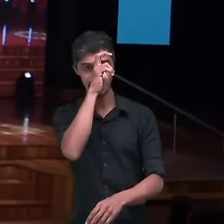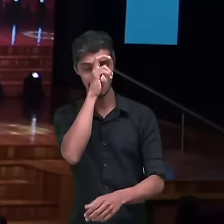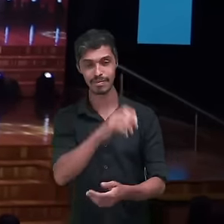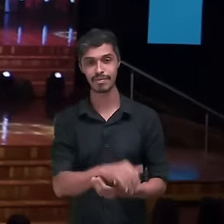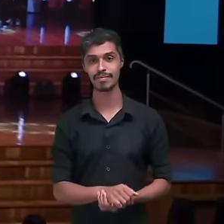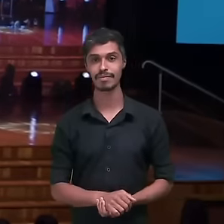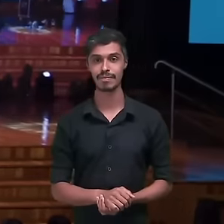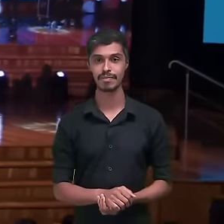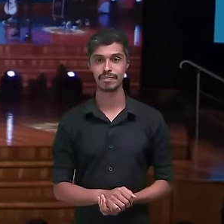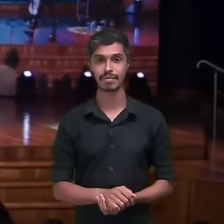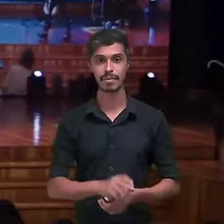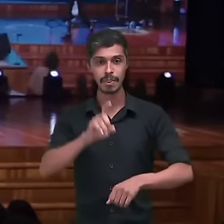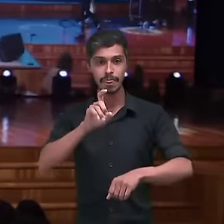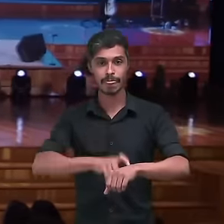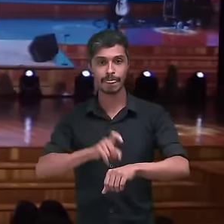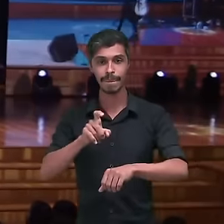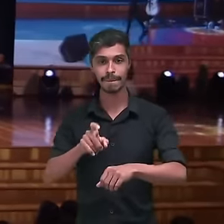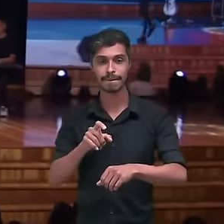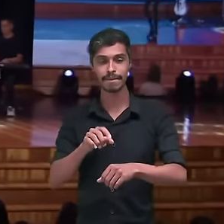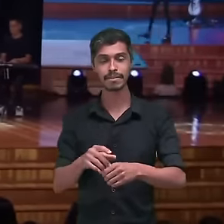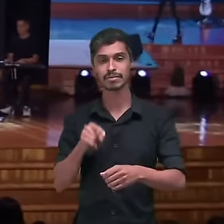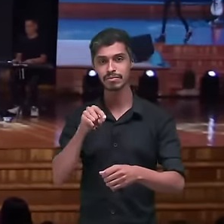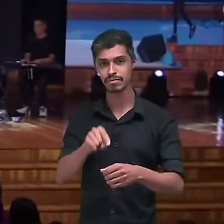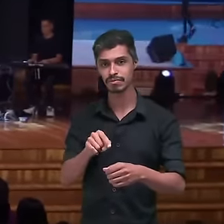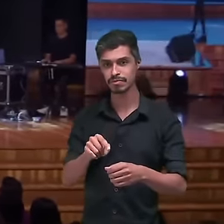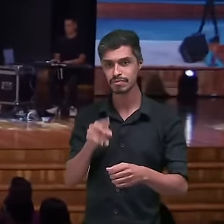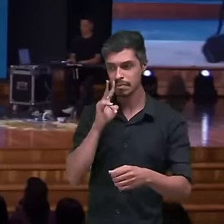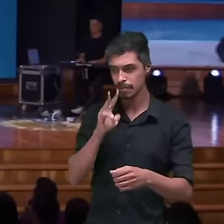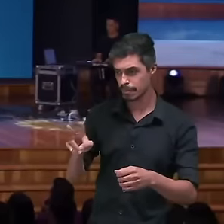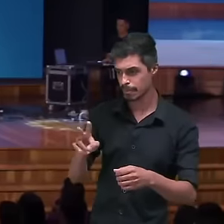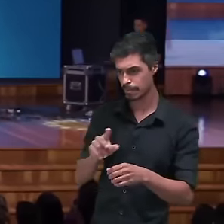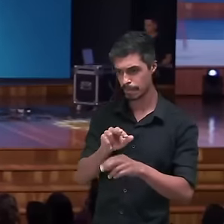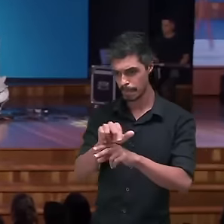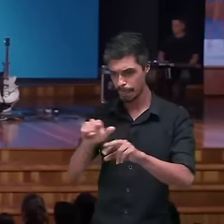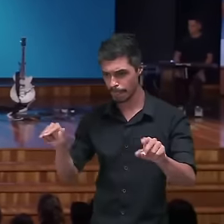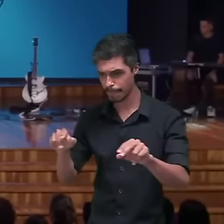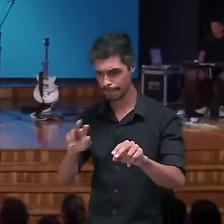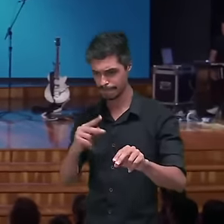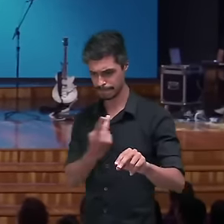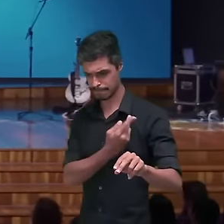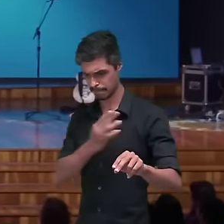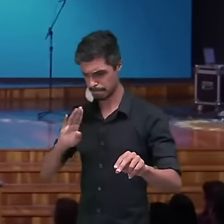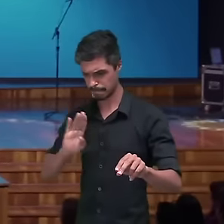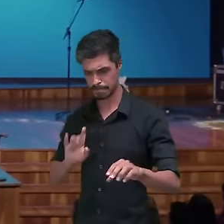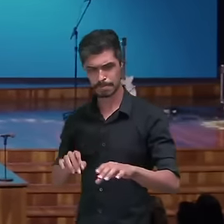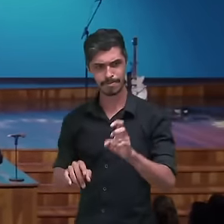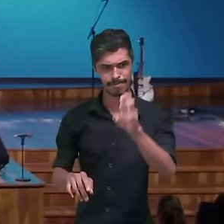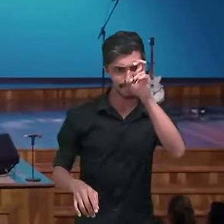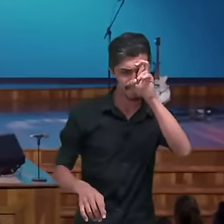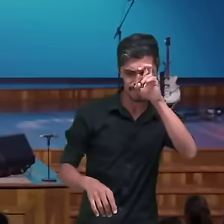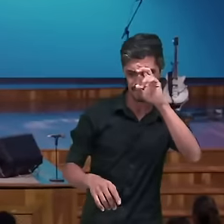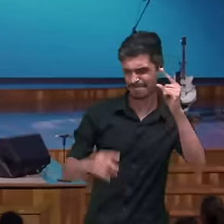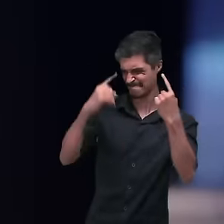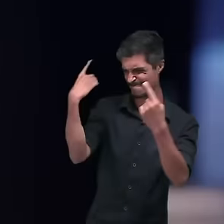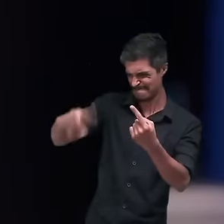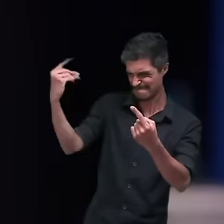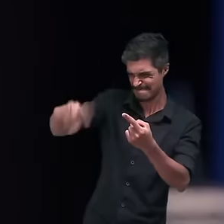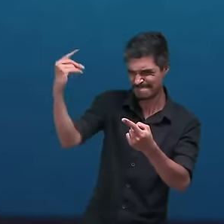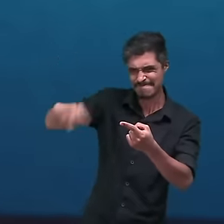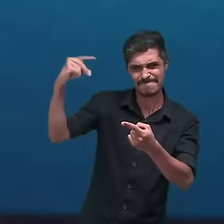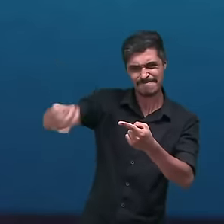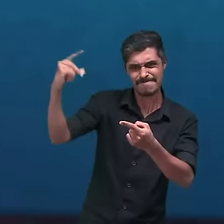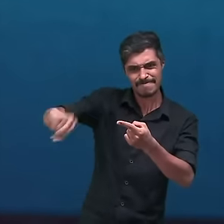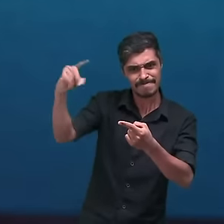Cuando él salió a ver a sus hermanos, él vio que un egipcio estaba batiendo en un hebreo, y el egipcio estaba prevaleciendo en el hebreo.